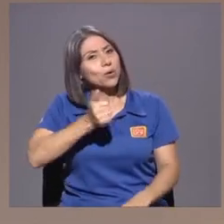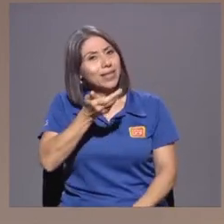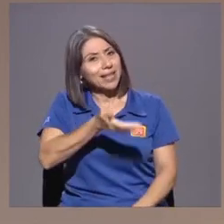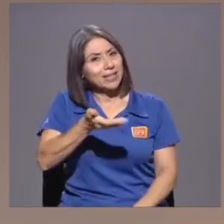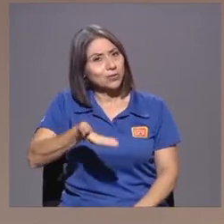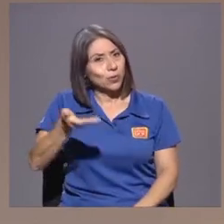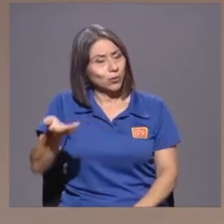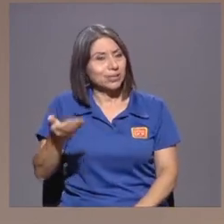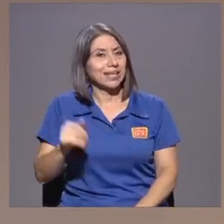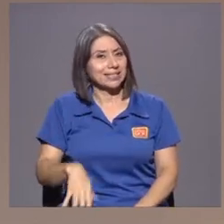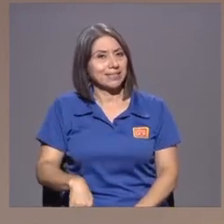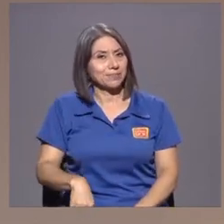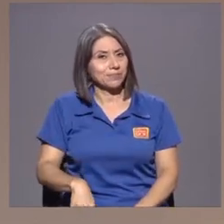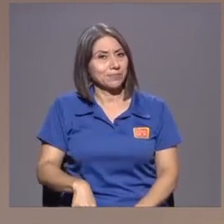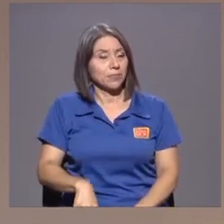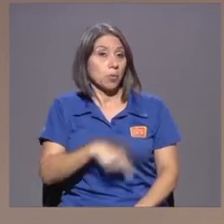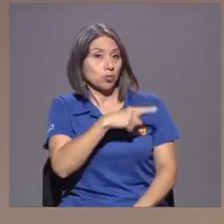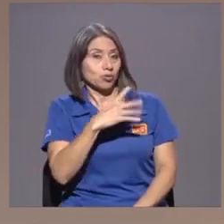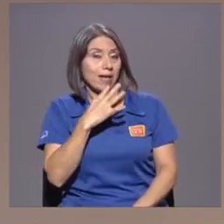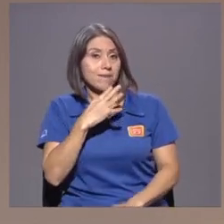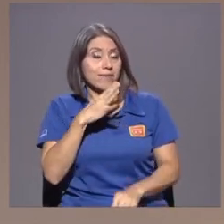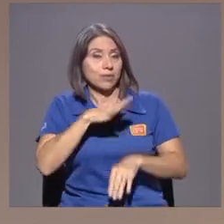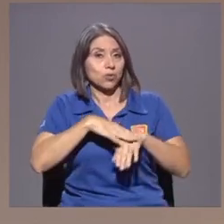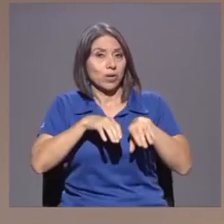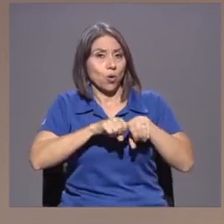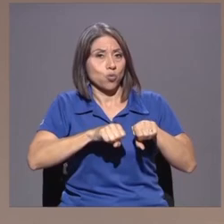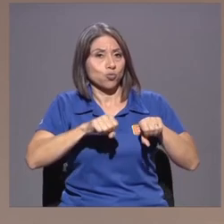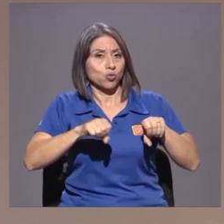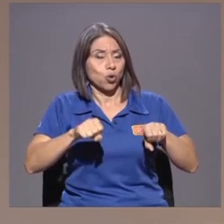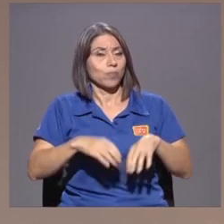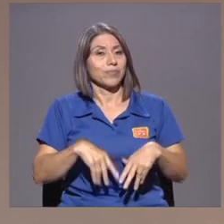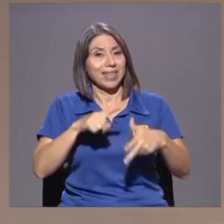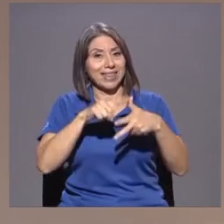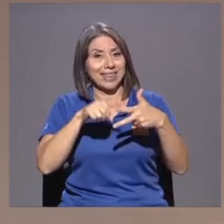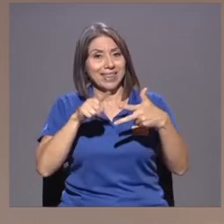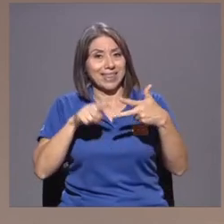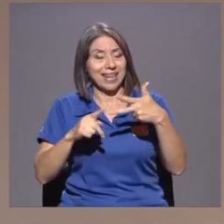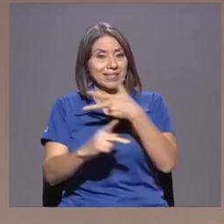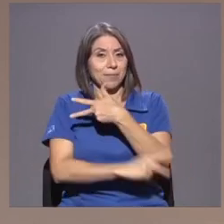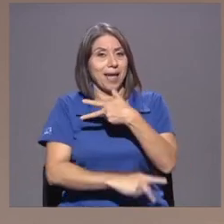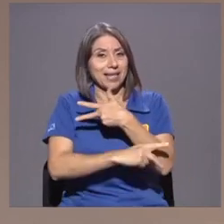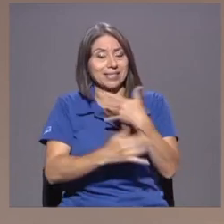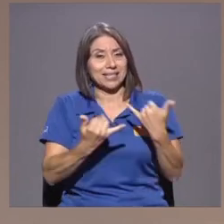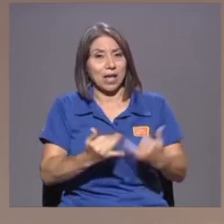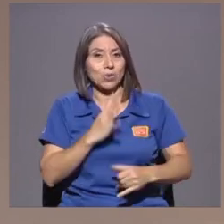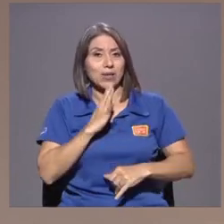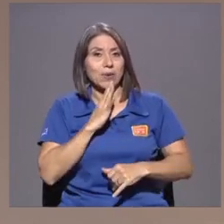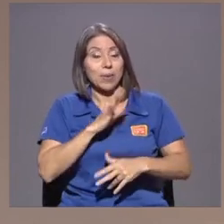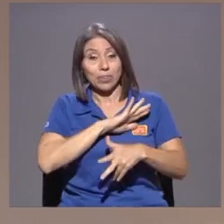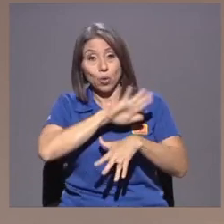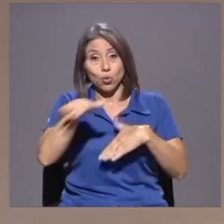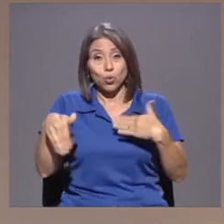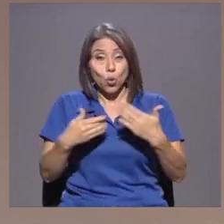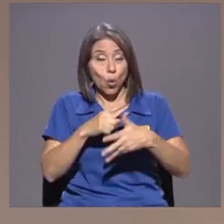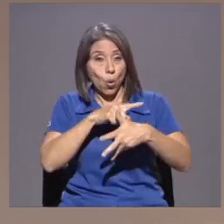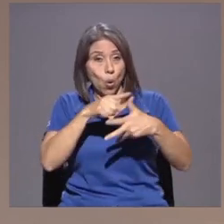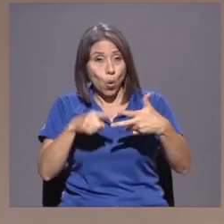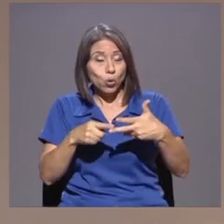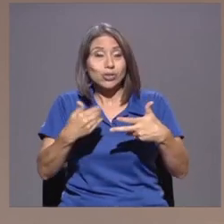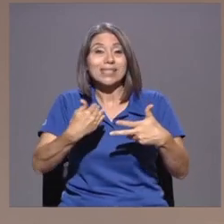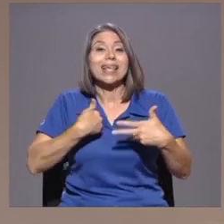ya que mencionaba el tema de la corrupción los tres países de los que estamos hablando todos tienen por lo menos un ex